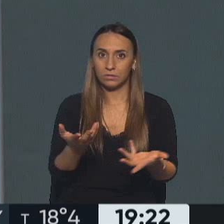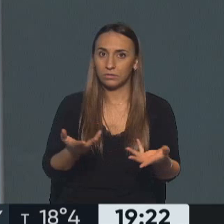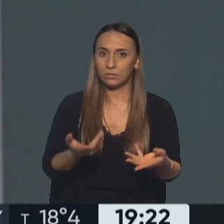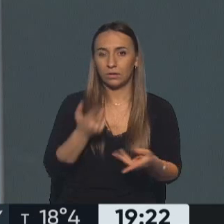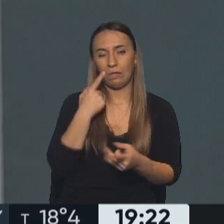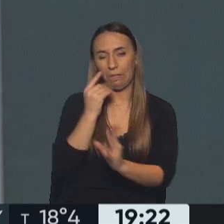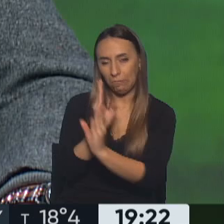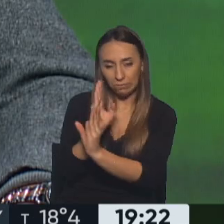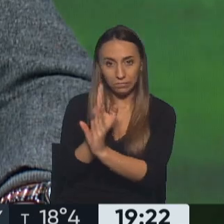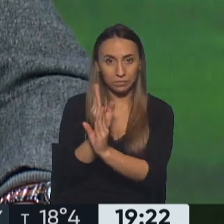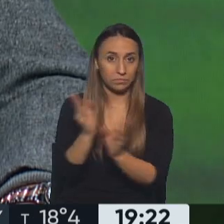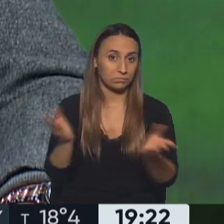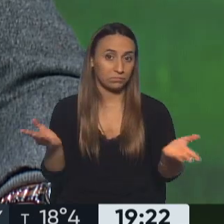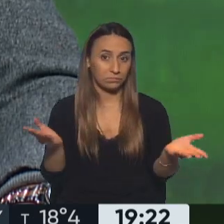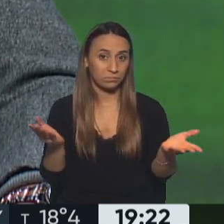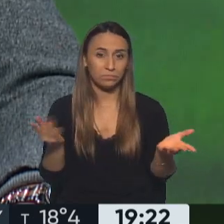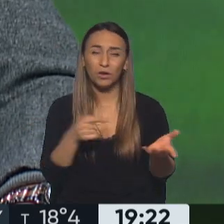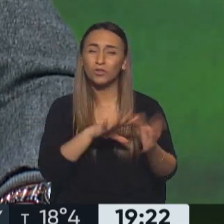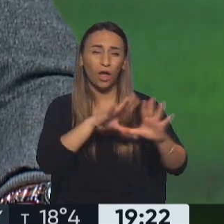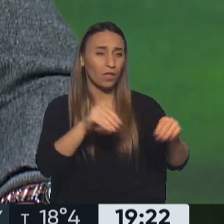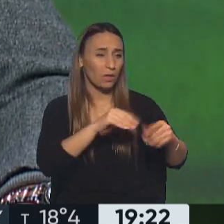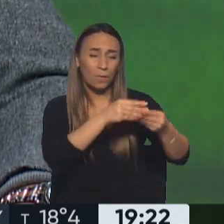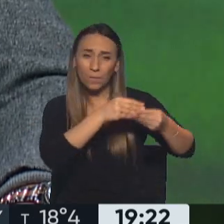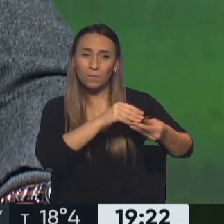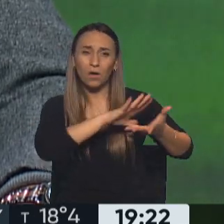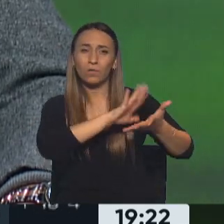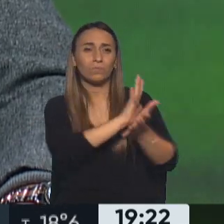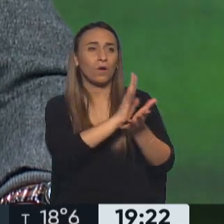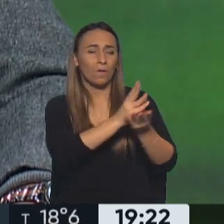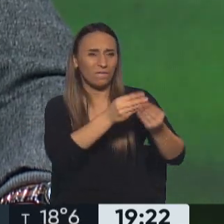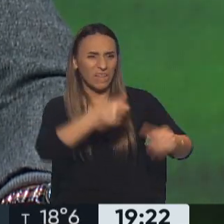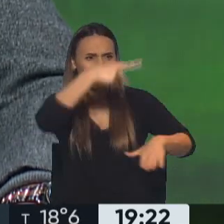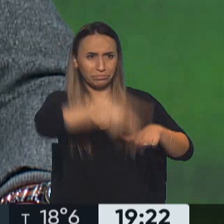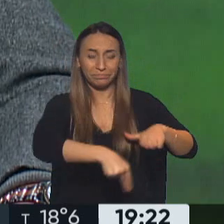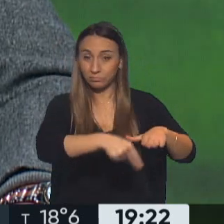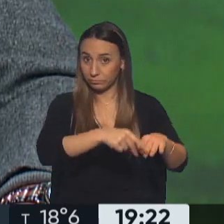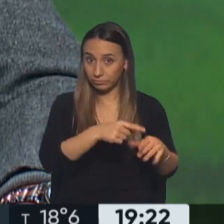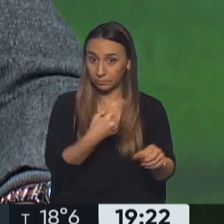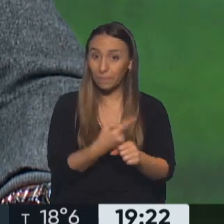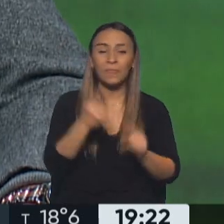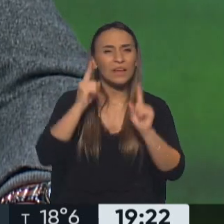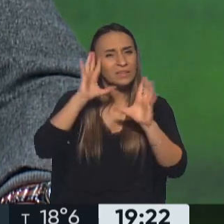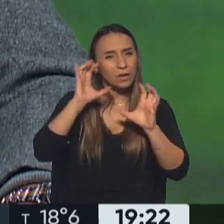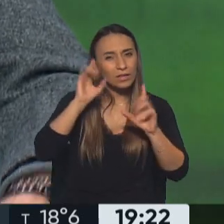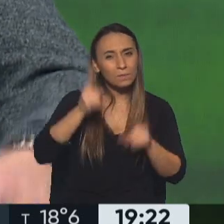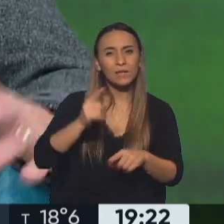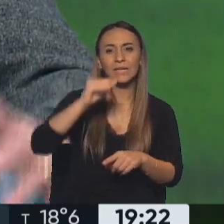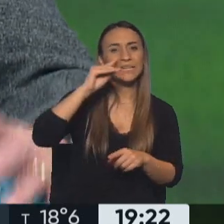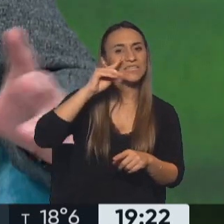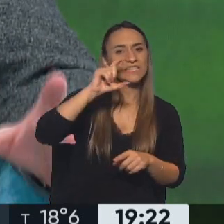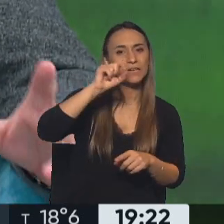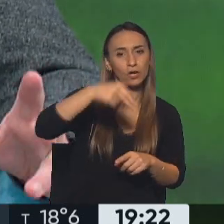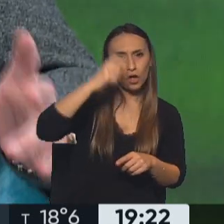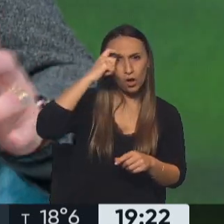denuncia de amado uso de ciccone también recuerdan cómo estaba un suboficial